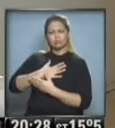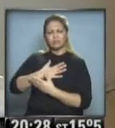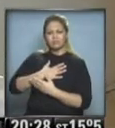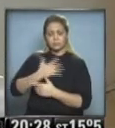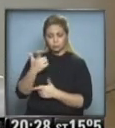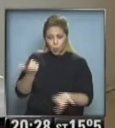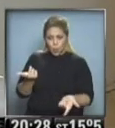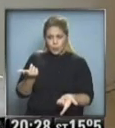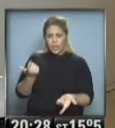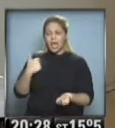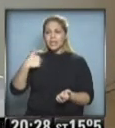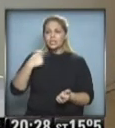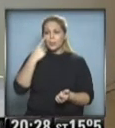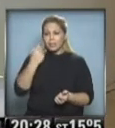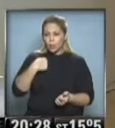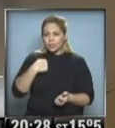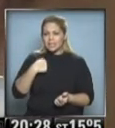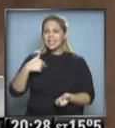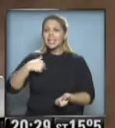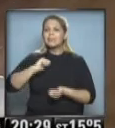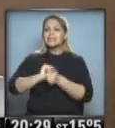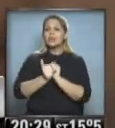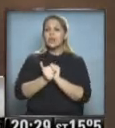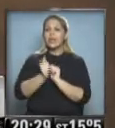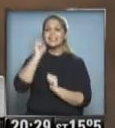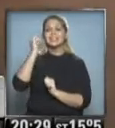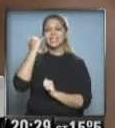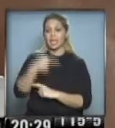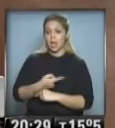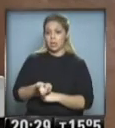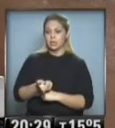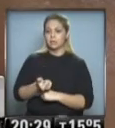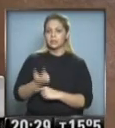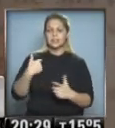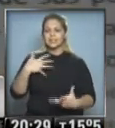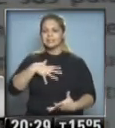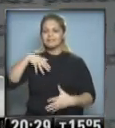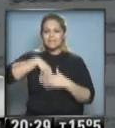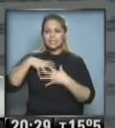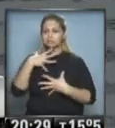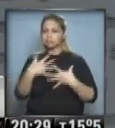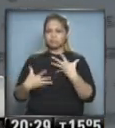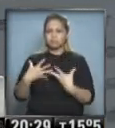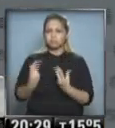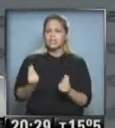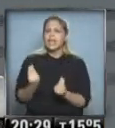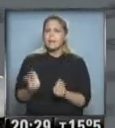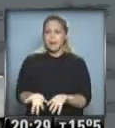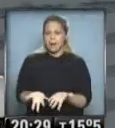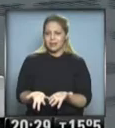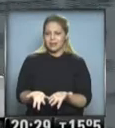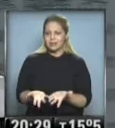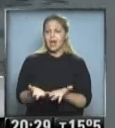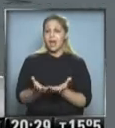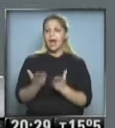de que mis pulsiones sexuales son homosexuales. Y ahí es cuando un poco me crean esta crisis de decir, ¿qué me está pasando? Y bueno,